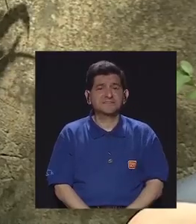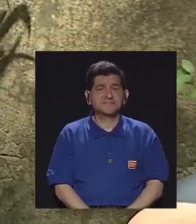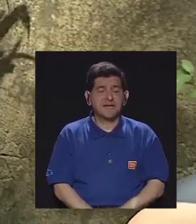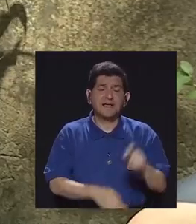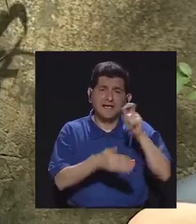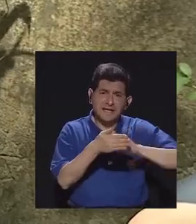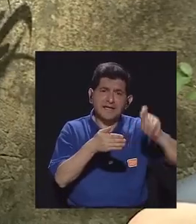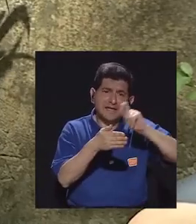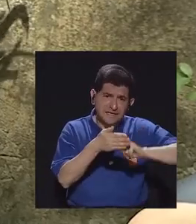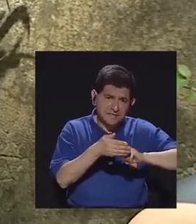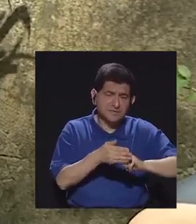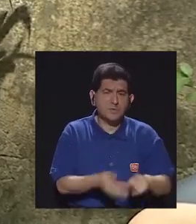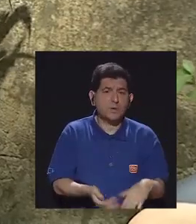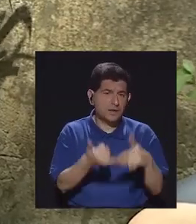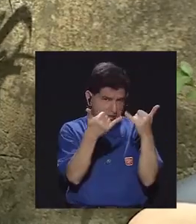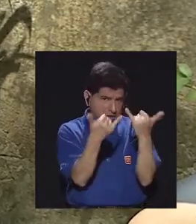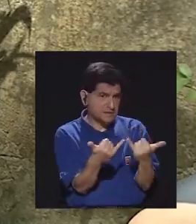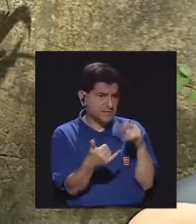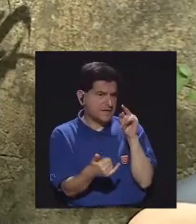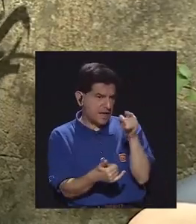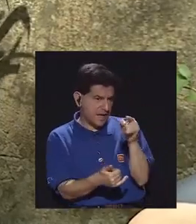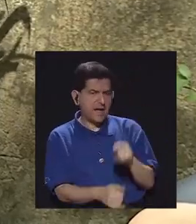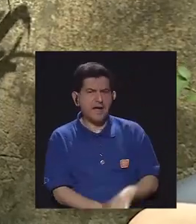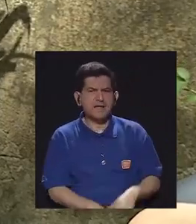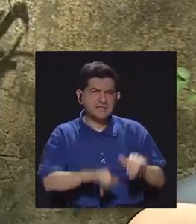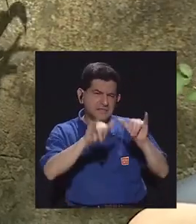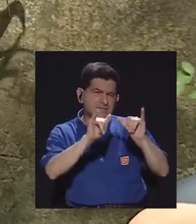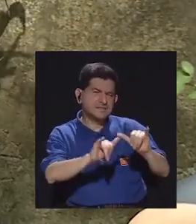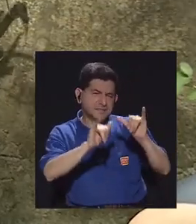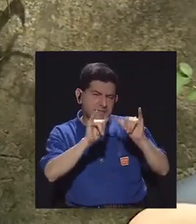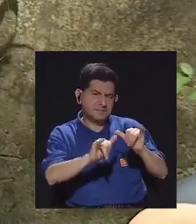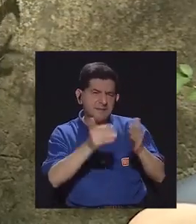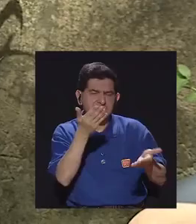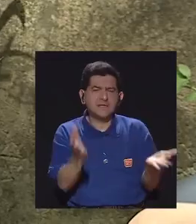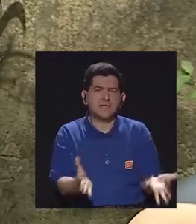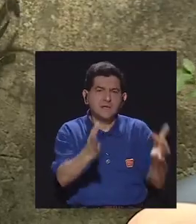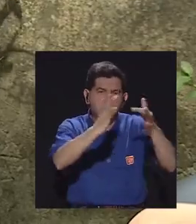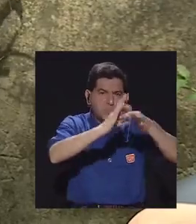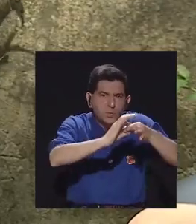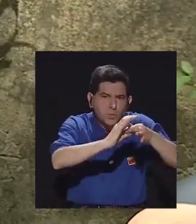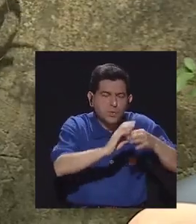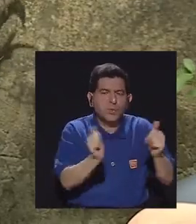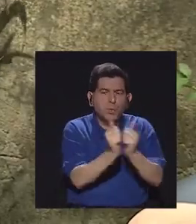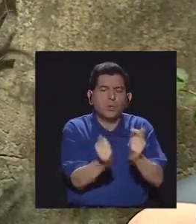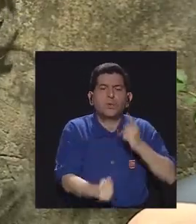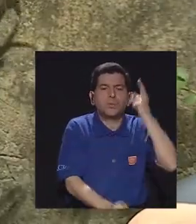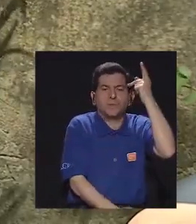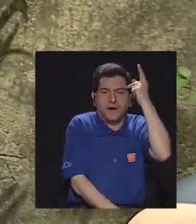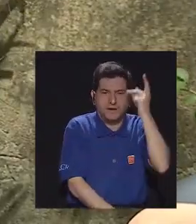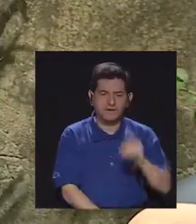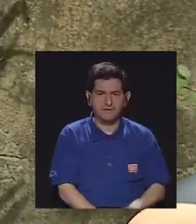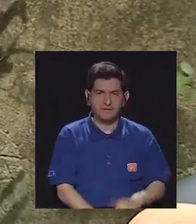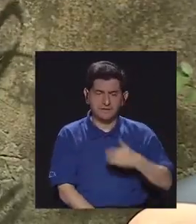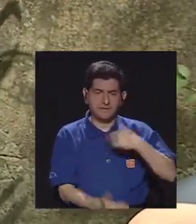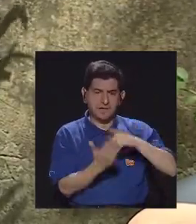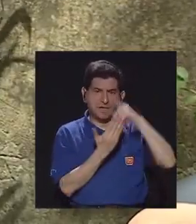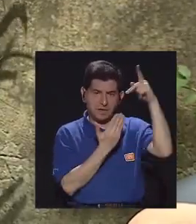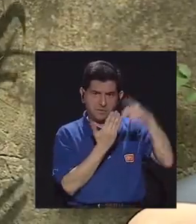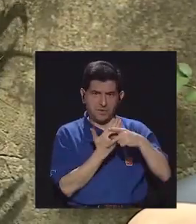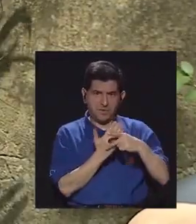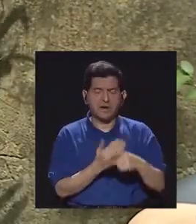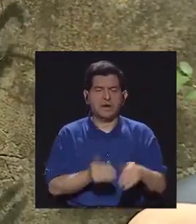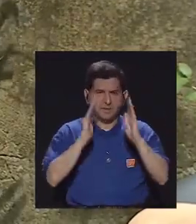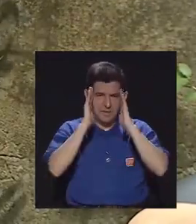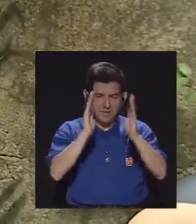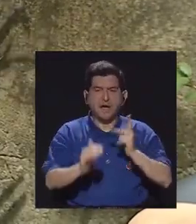En la escuela, ya en lo que es escuela, ahí se sostiene un poquito más ese vínculo con los papás, ¿verdad? Nosotros tenemos el programa de